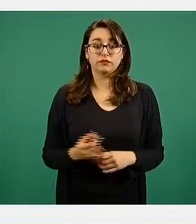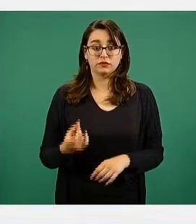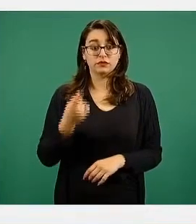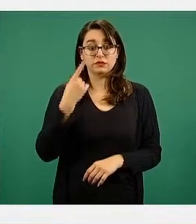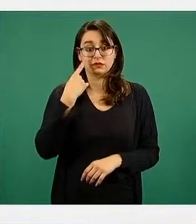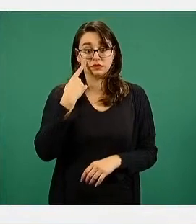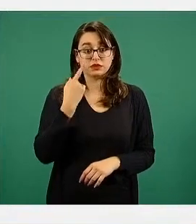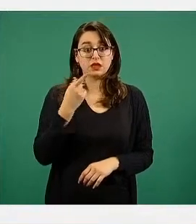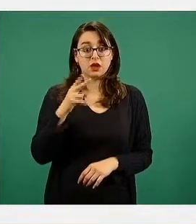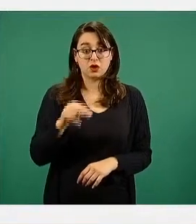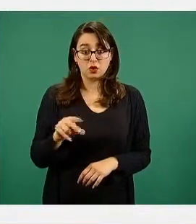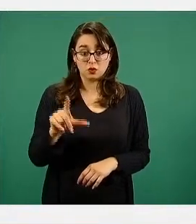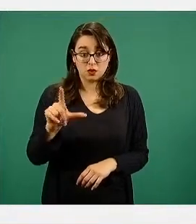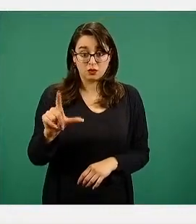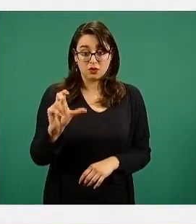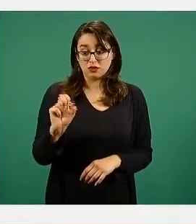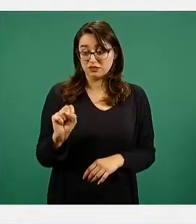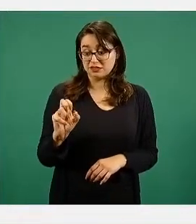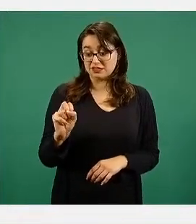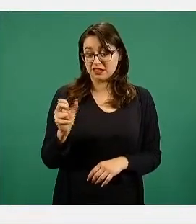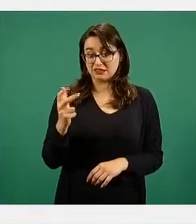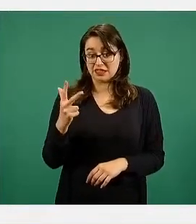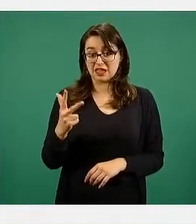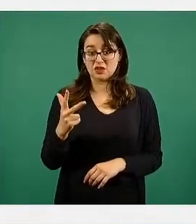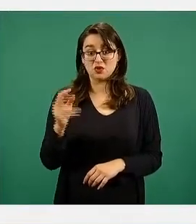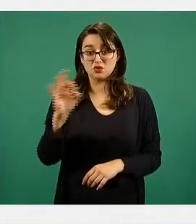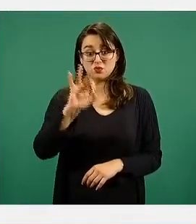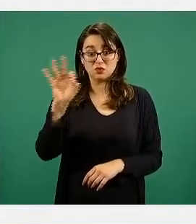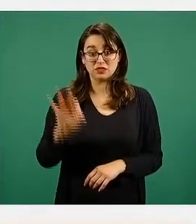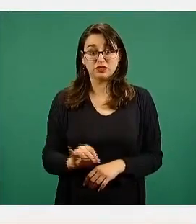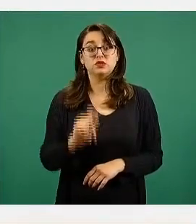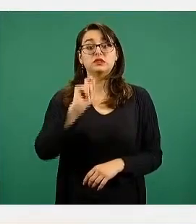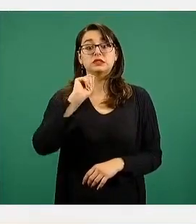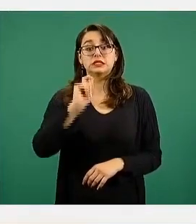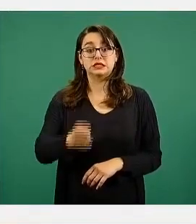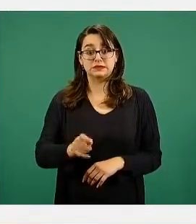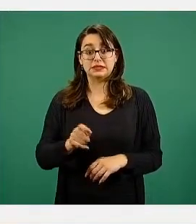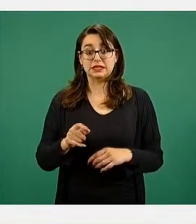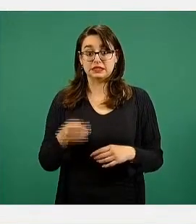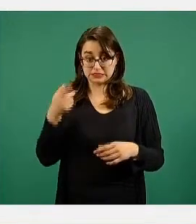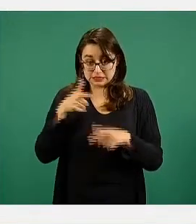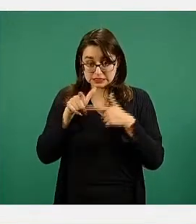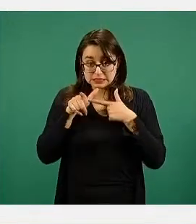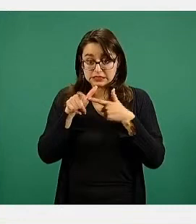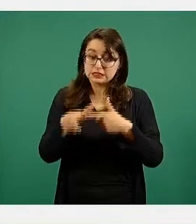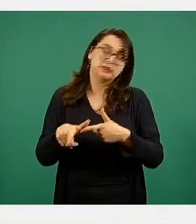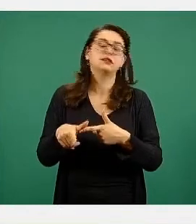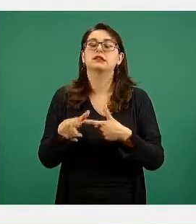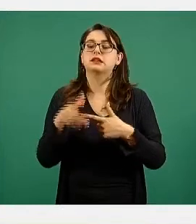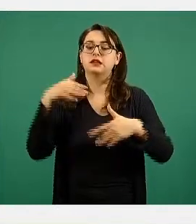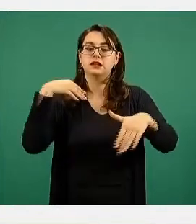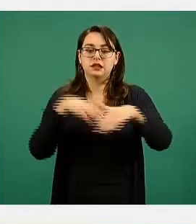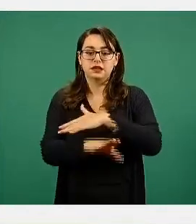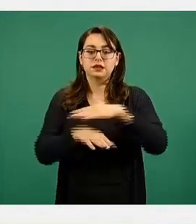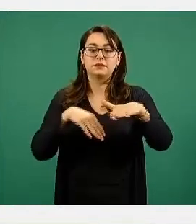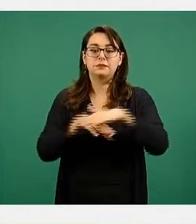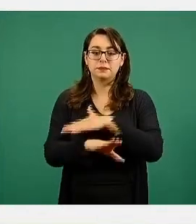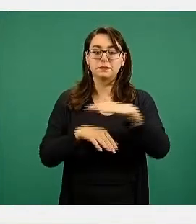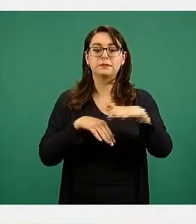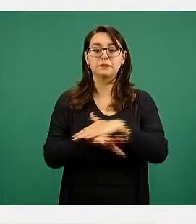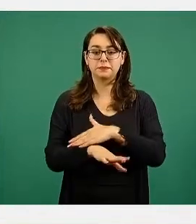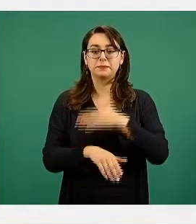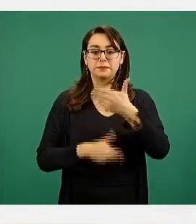continúa personas hospitalizándose en el estado de Nuevo León, seguramente pasará a ser uno de los estados que